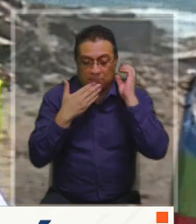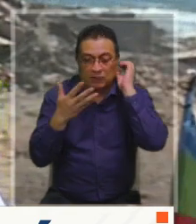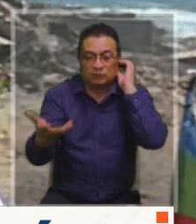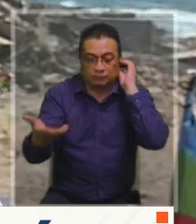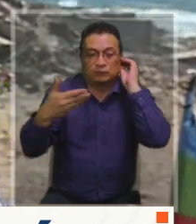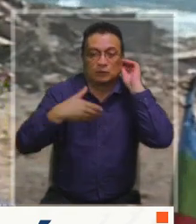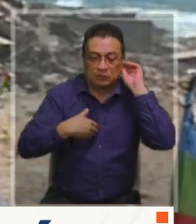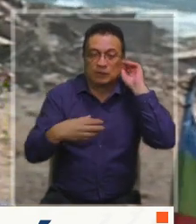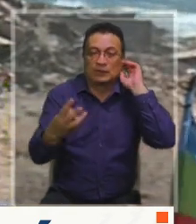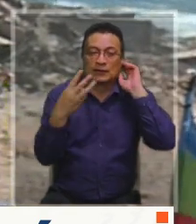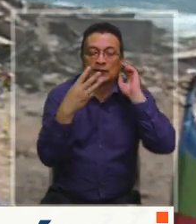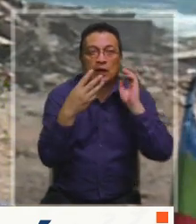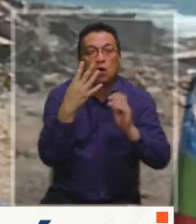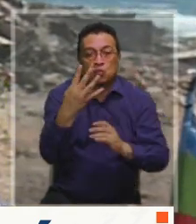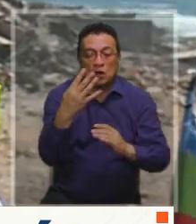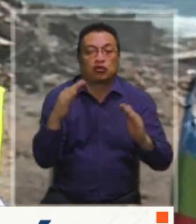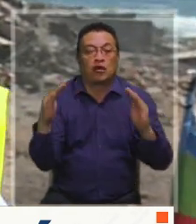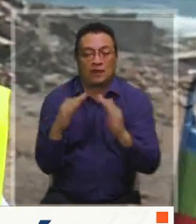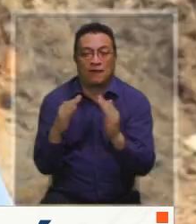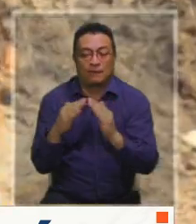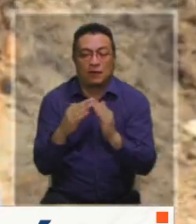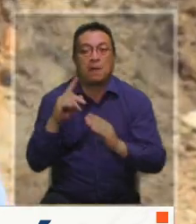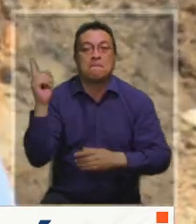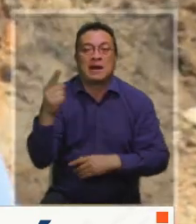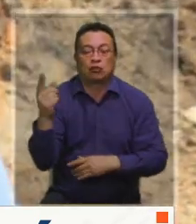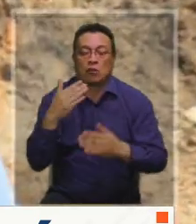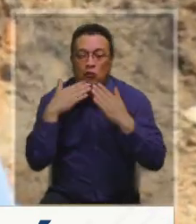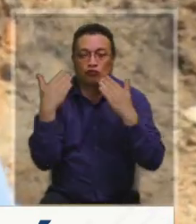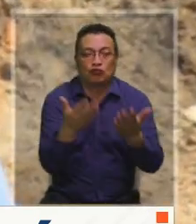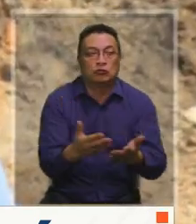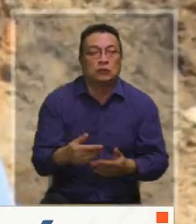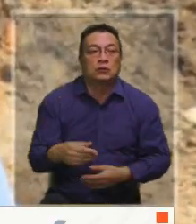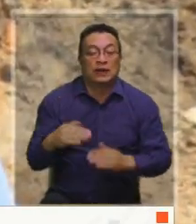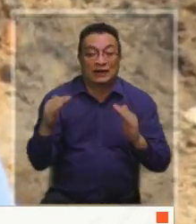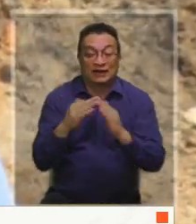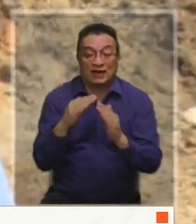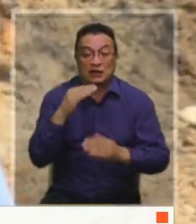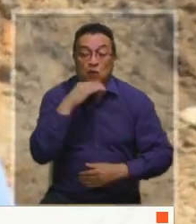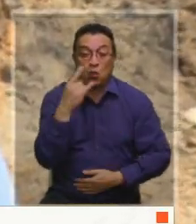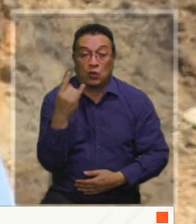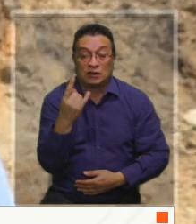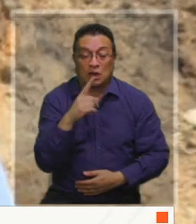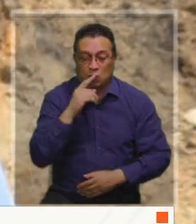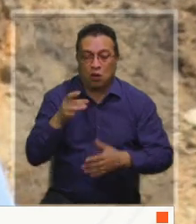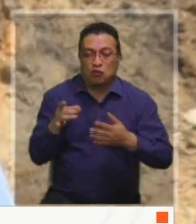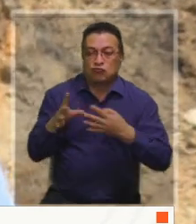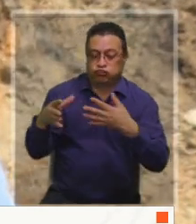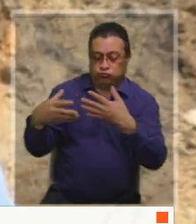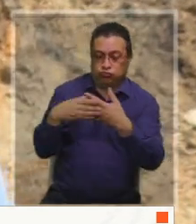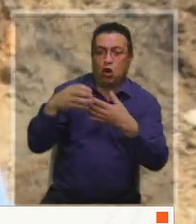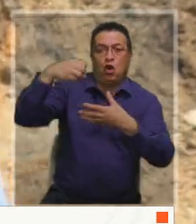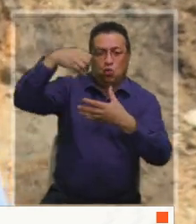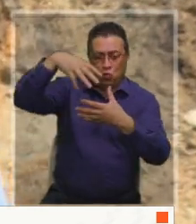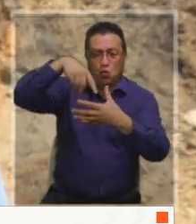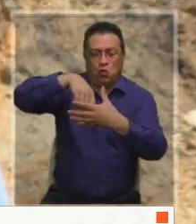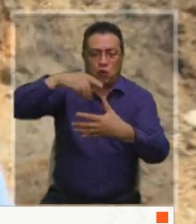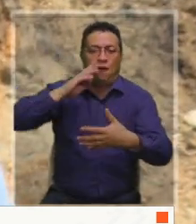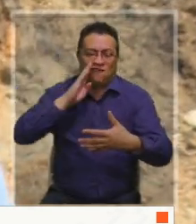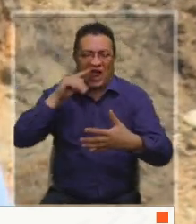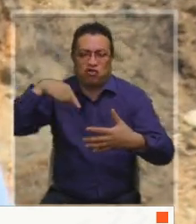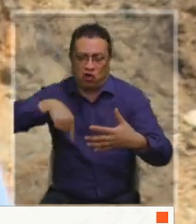las cuatro viviendas de un particular. Las viviendas de emergencia son térmicas, vienen con luz, vienen con un